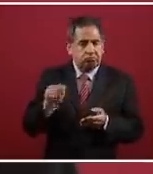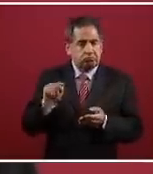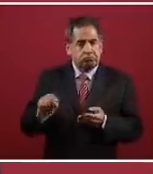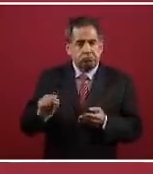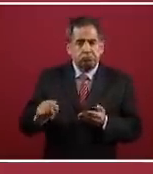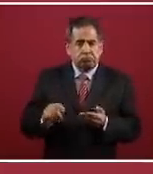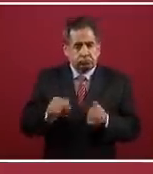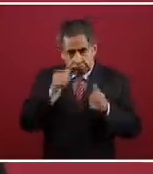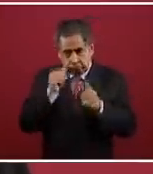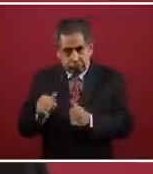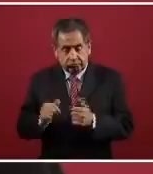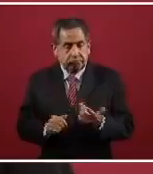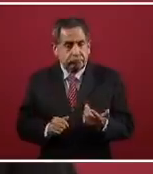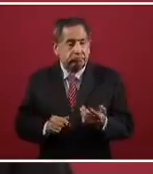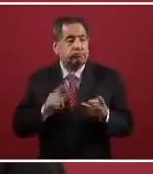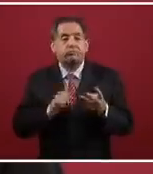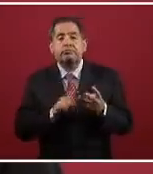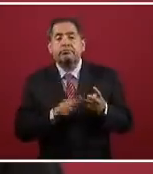no